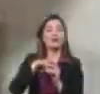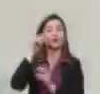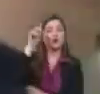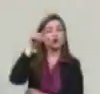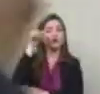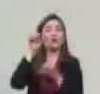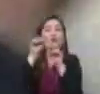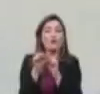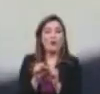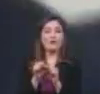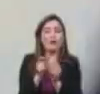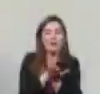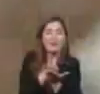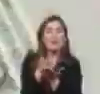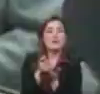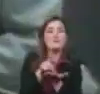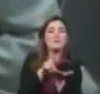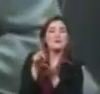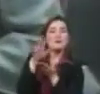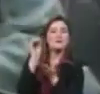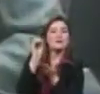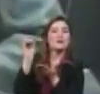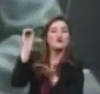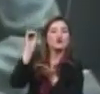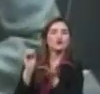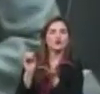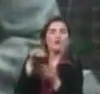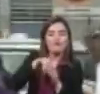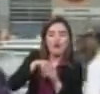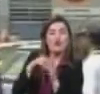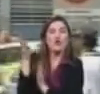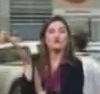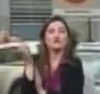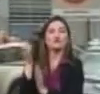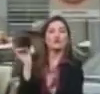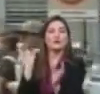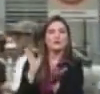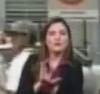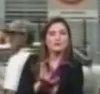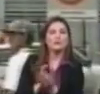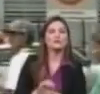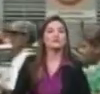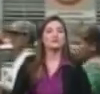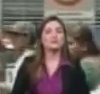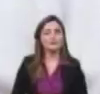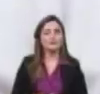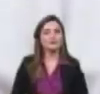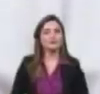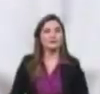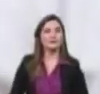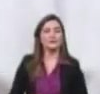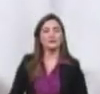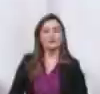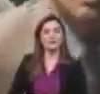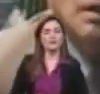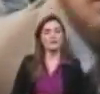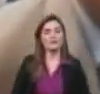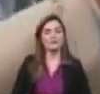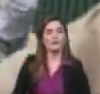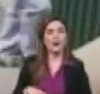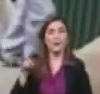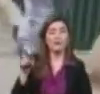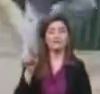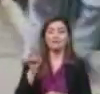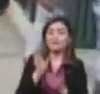Estado vuelva a financiar el 40% del Fondo de Jubilaciones del Instituto Ecuatoriano de Seguridad Social. Pero recalcan que, para que el